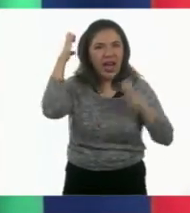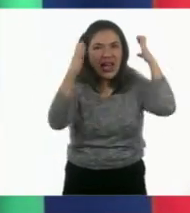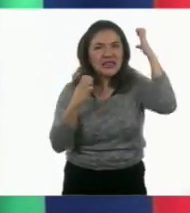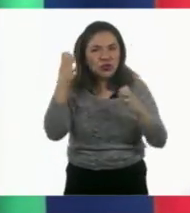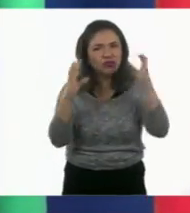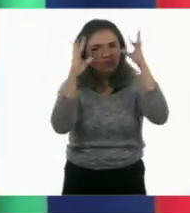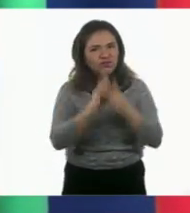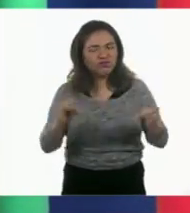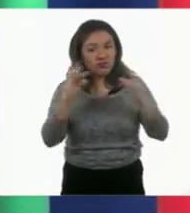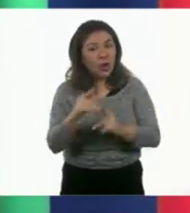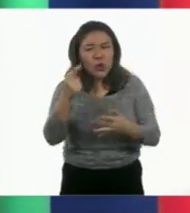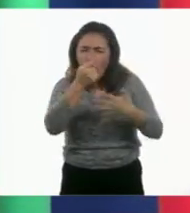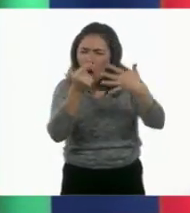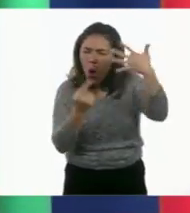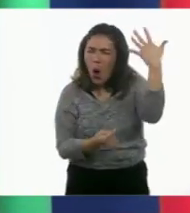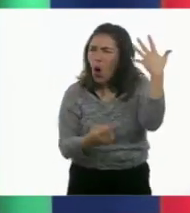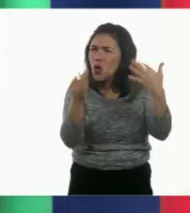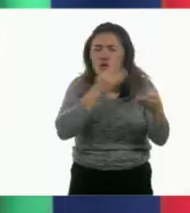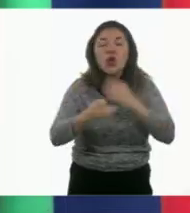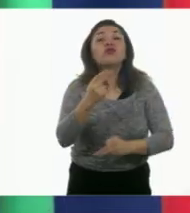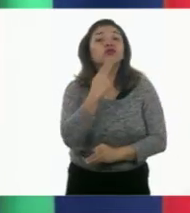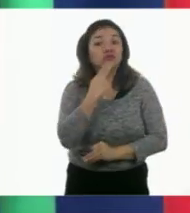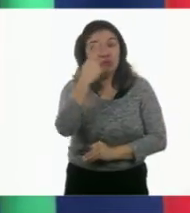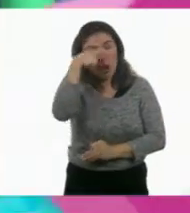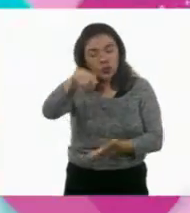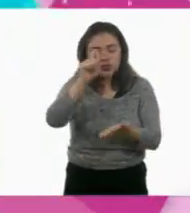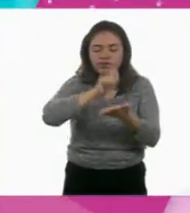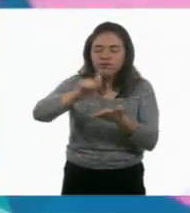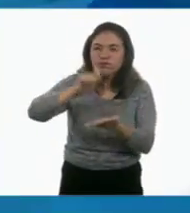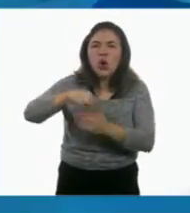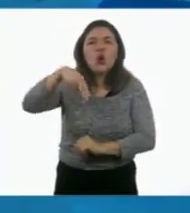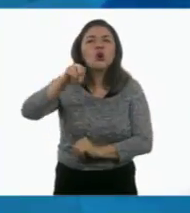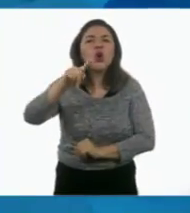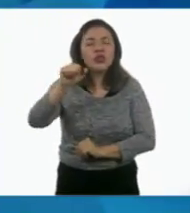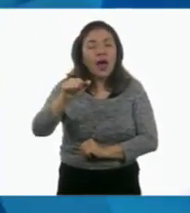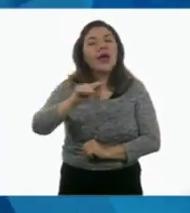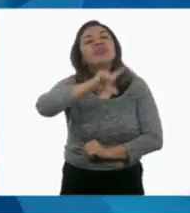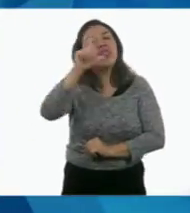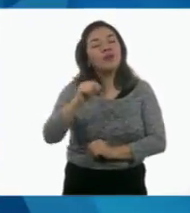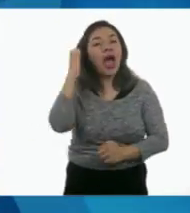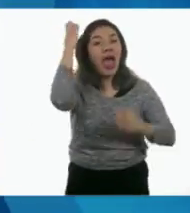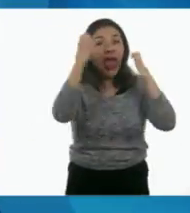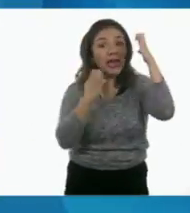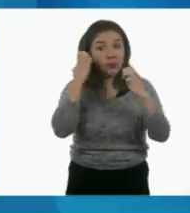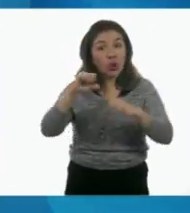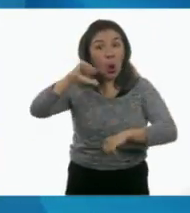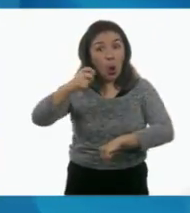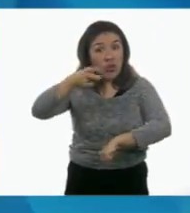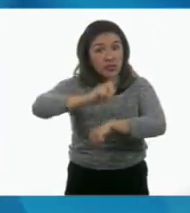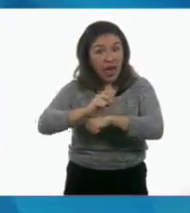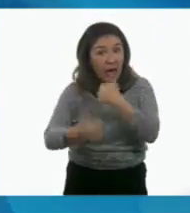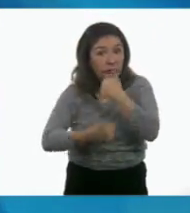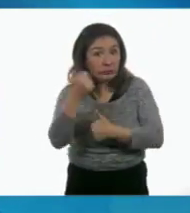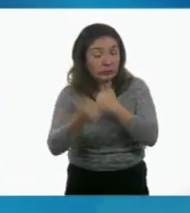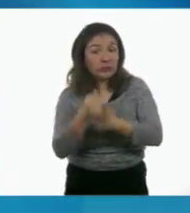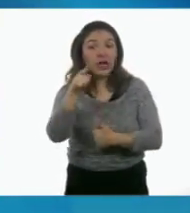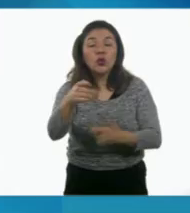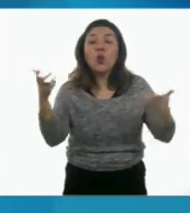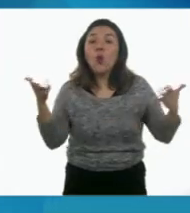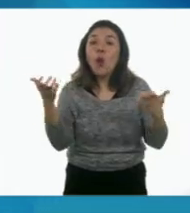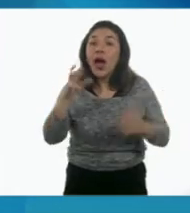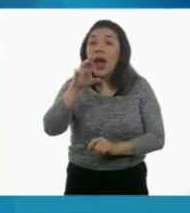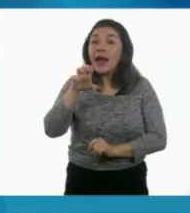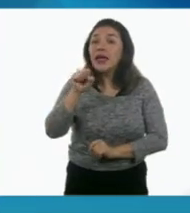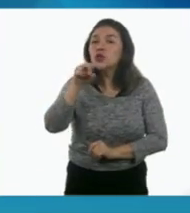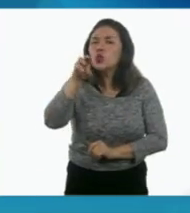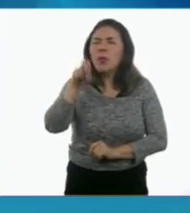servir para hacer tus notas y tus exposiciones. El reto de hoy será realizar un